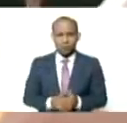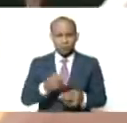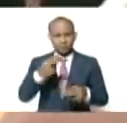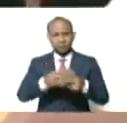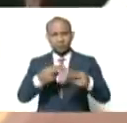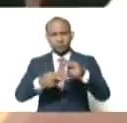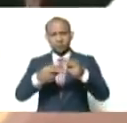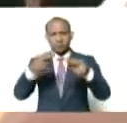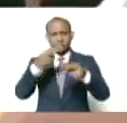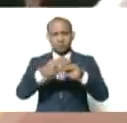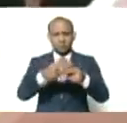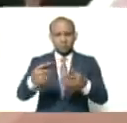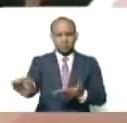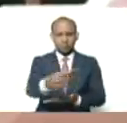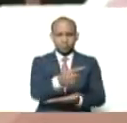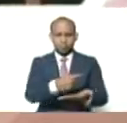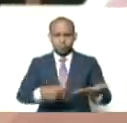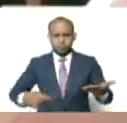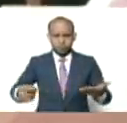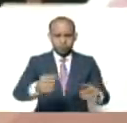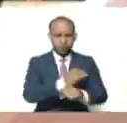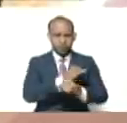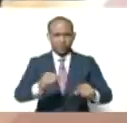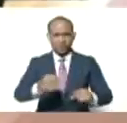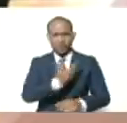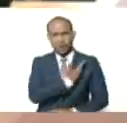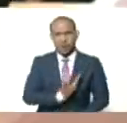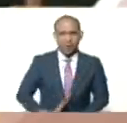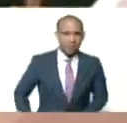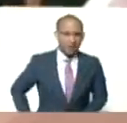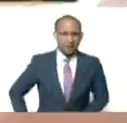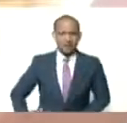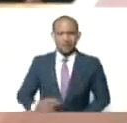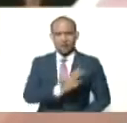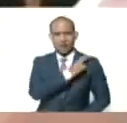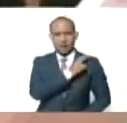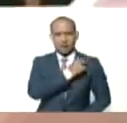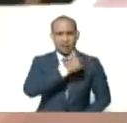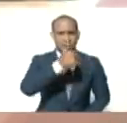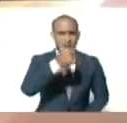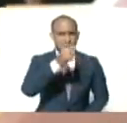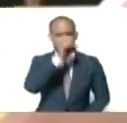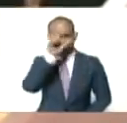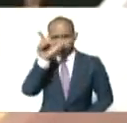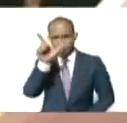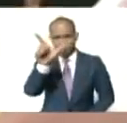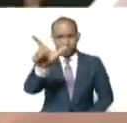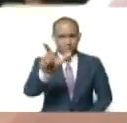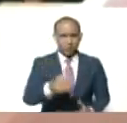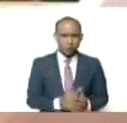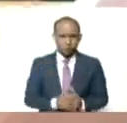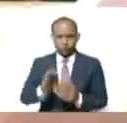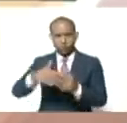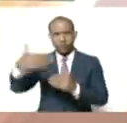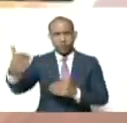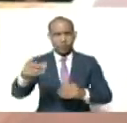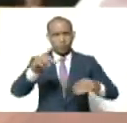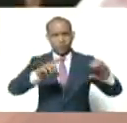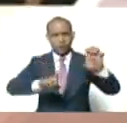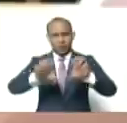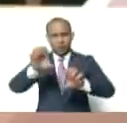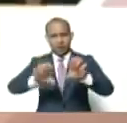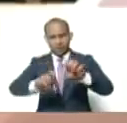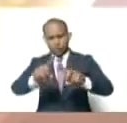Construcción de la maqueta final por parte del presidente de la Dirección Nacional del PSU, previo análisis de los